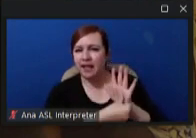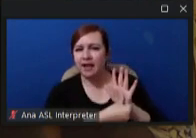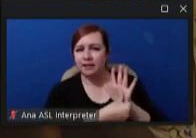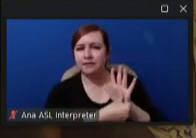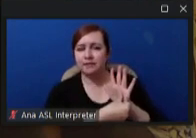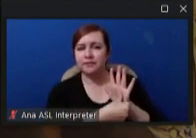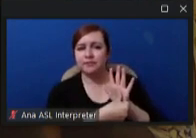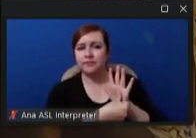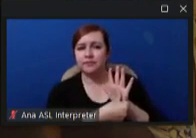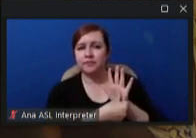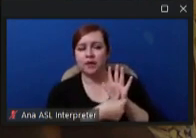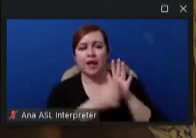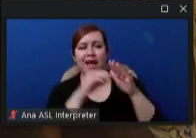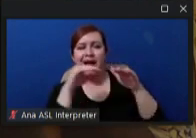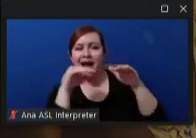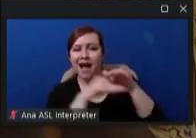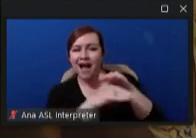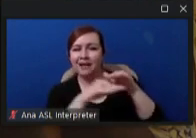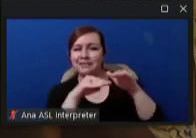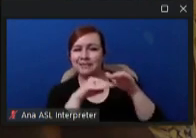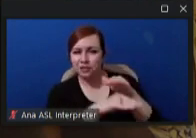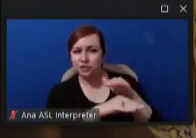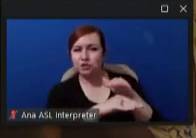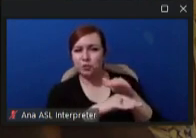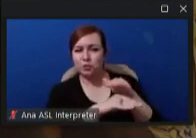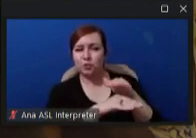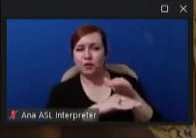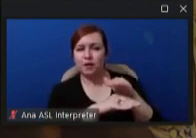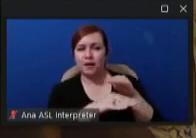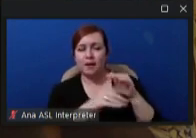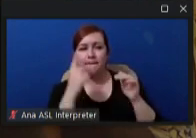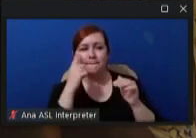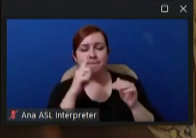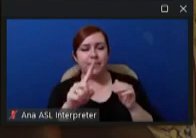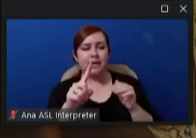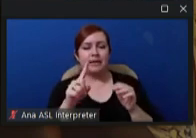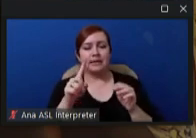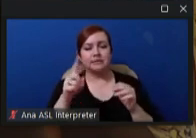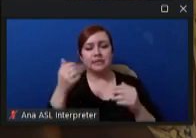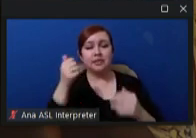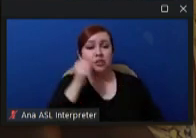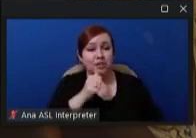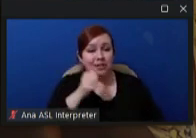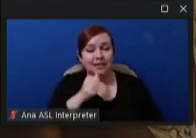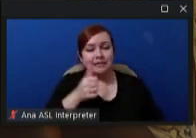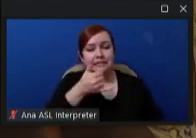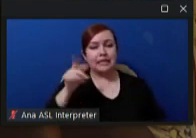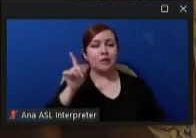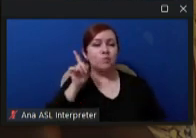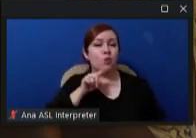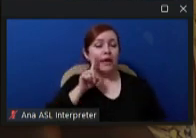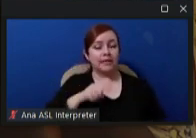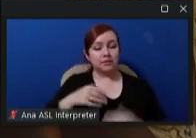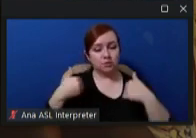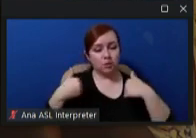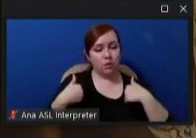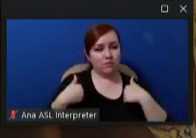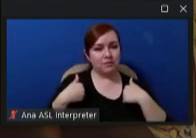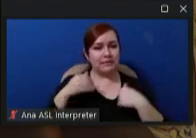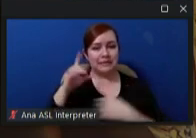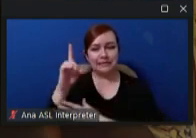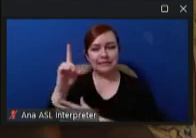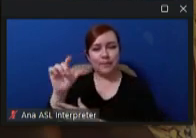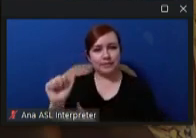que el acceso de las niñas y mujeres con discapacidad para